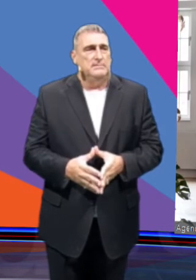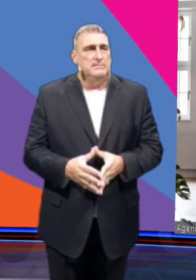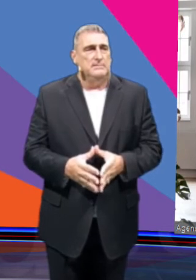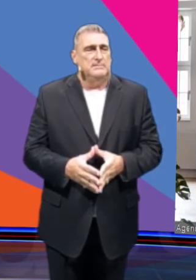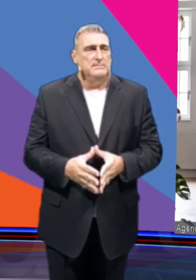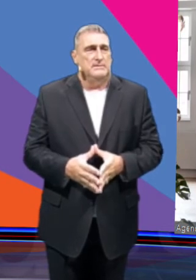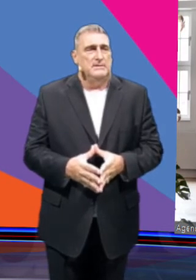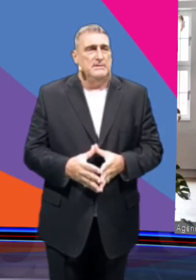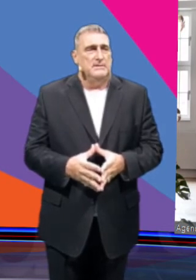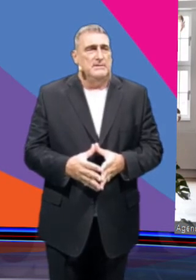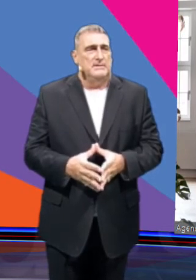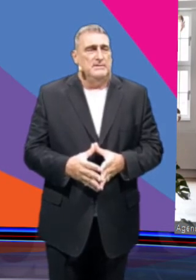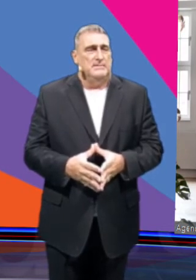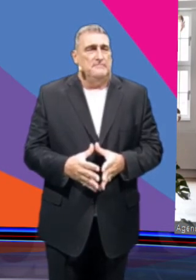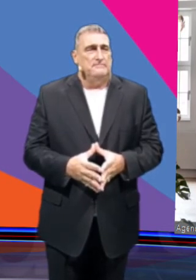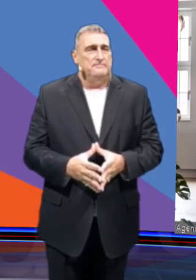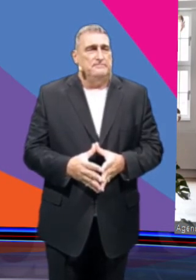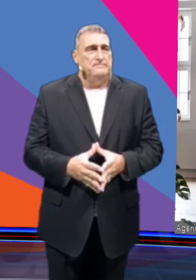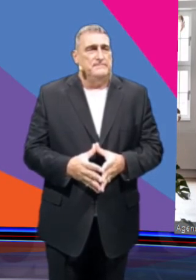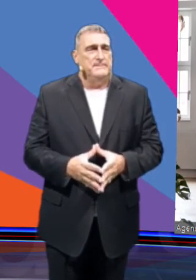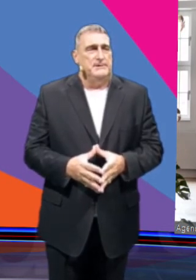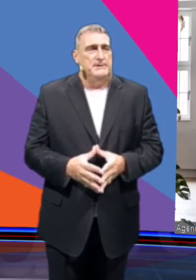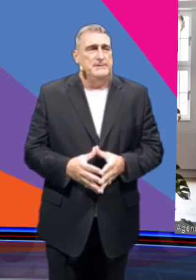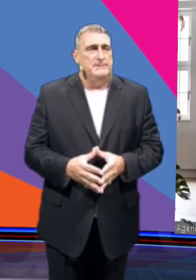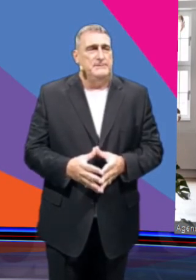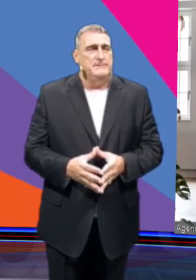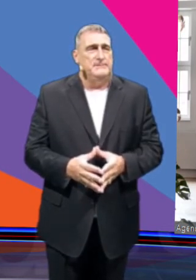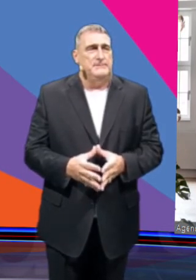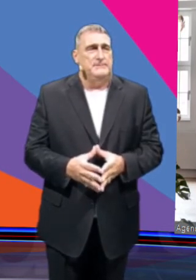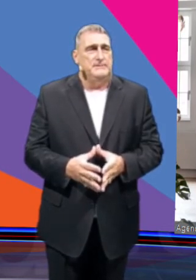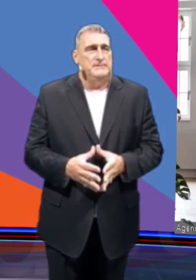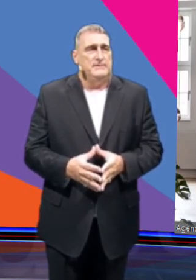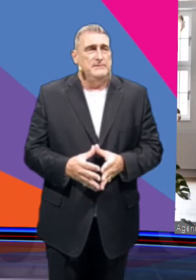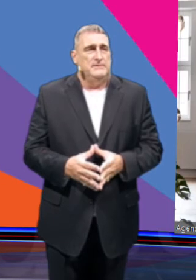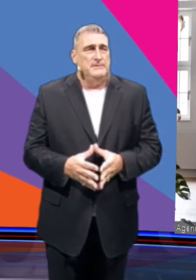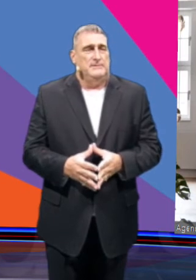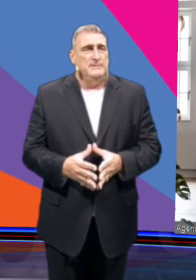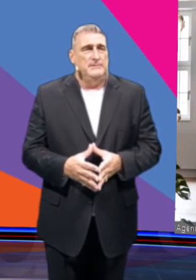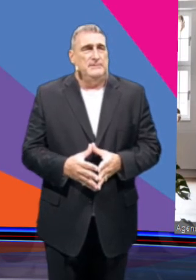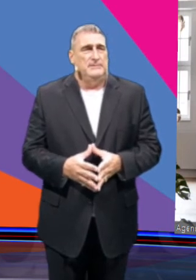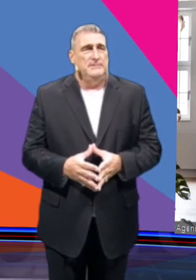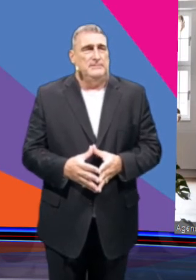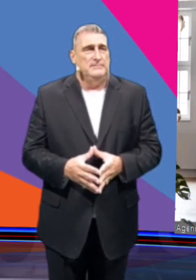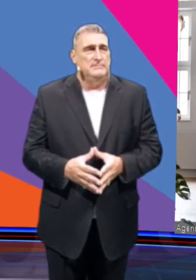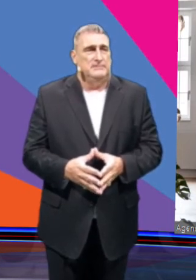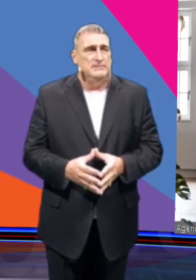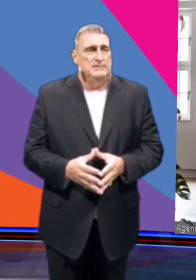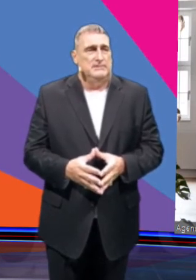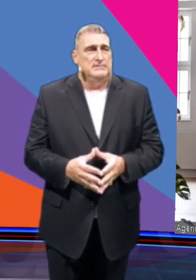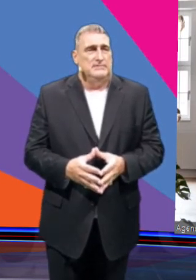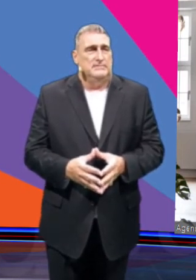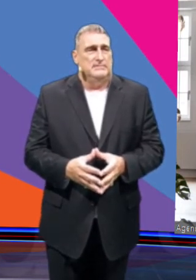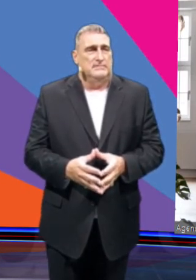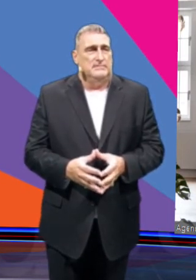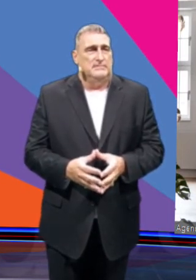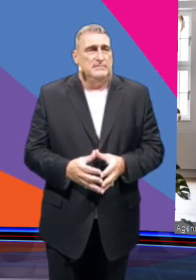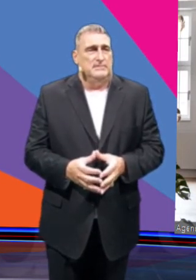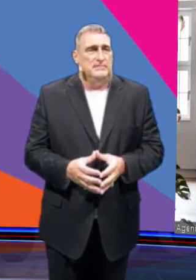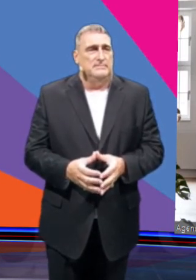pero bueno, tal vez tenga que ver con el cerramiento que se hizo de que no entren 600 irresponsables por